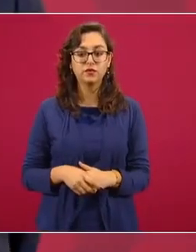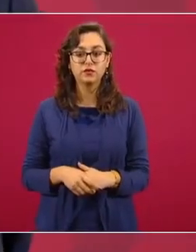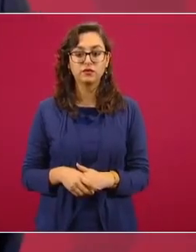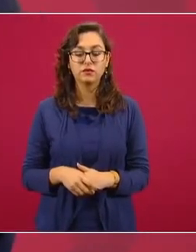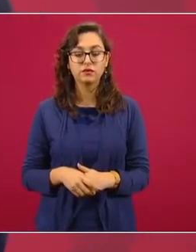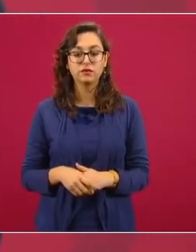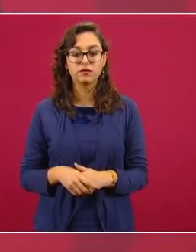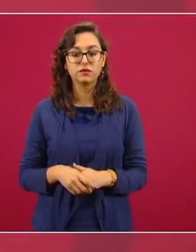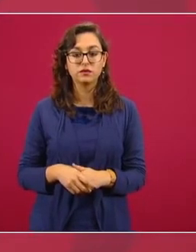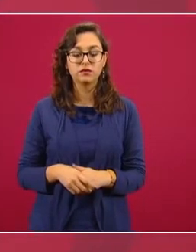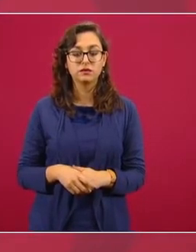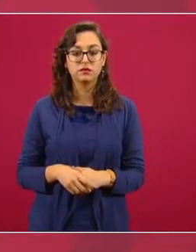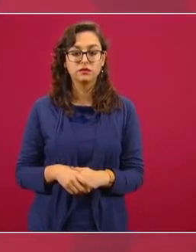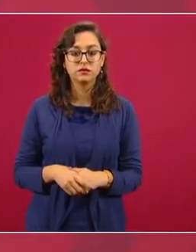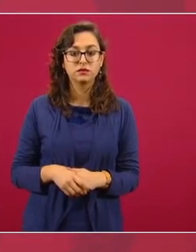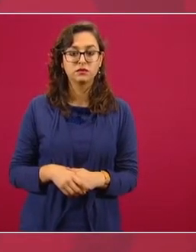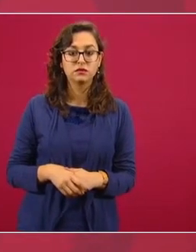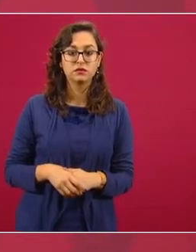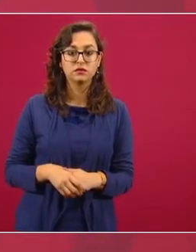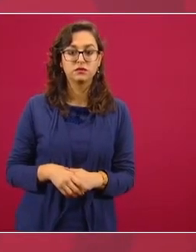actuando con